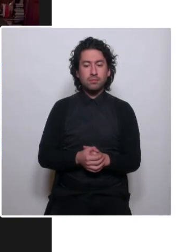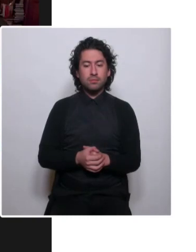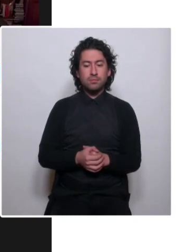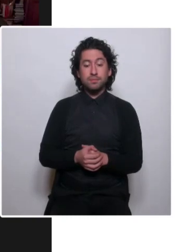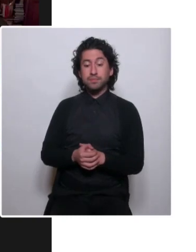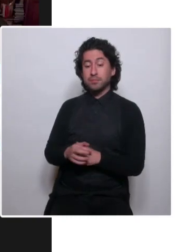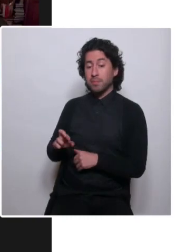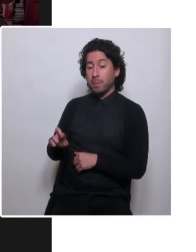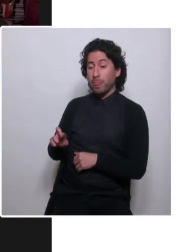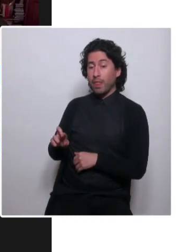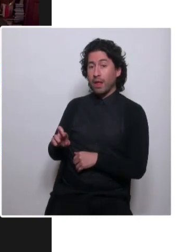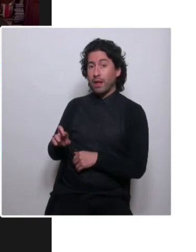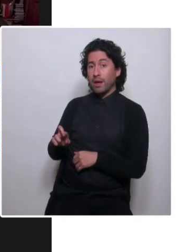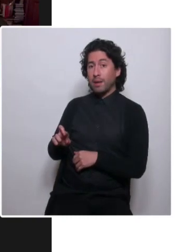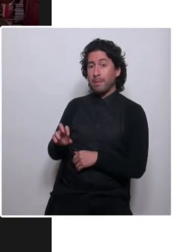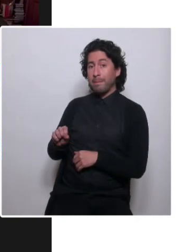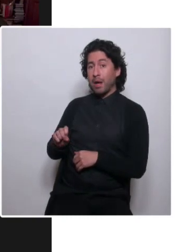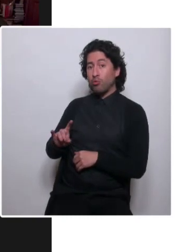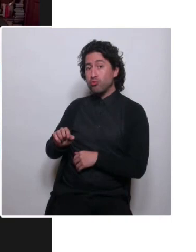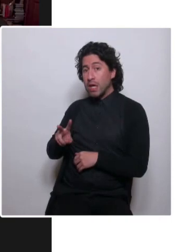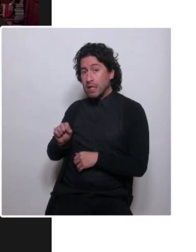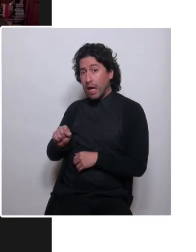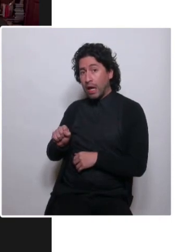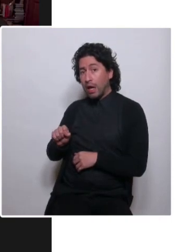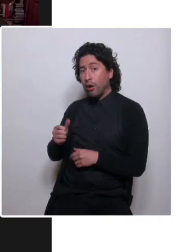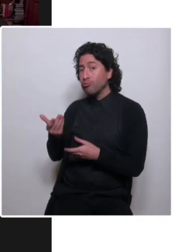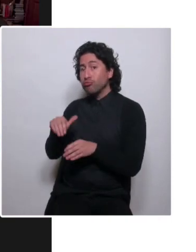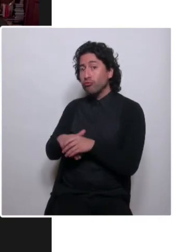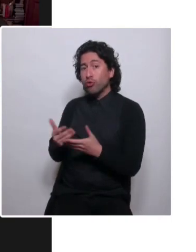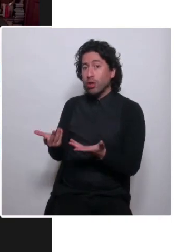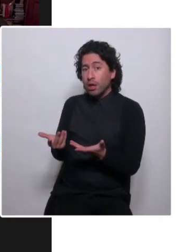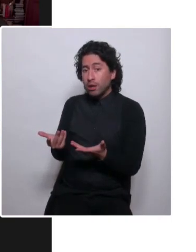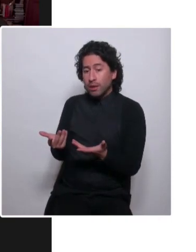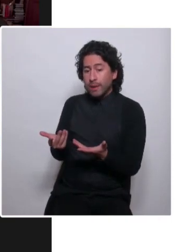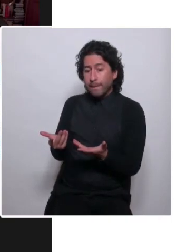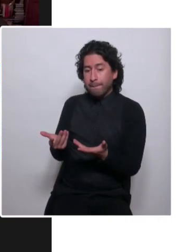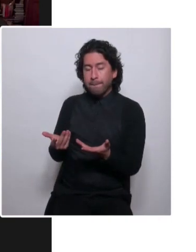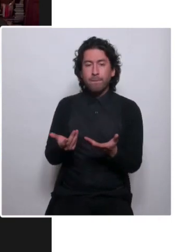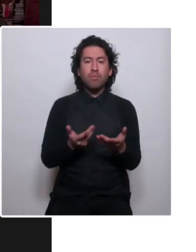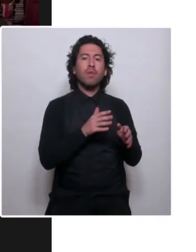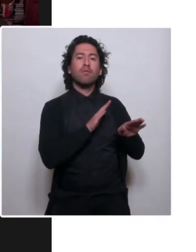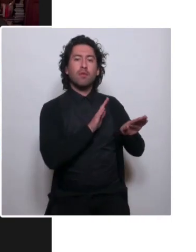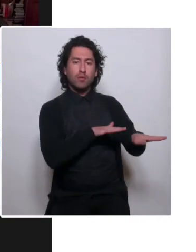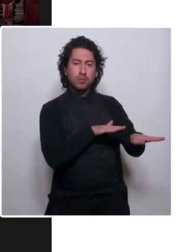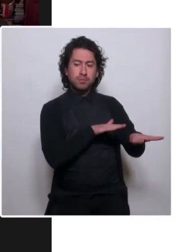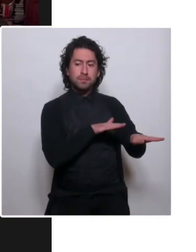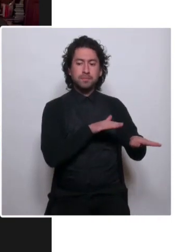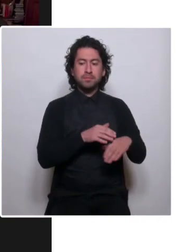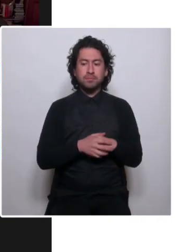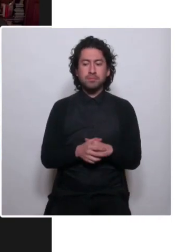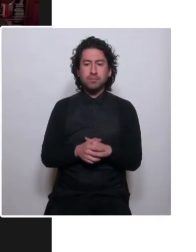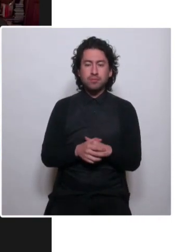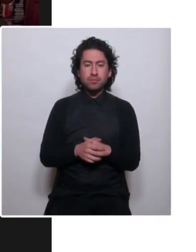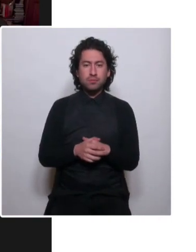Convencional ¿Cómo? Paulina Valenzuela, ¿cómo vota? A favor, señor secretario.